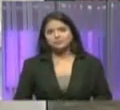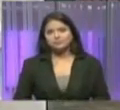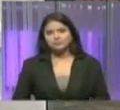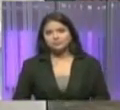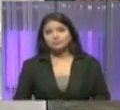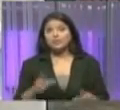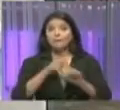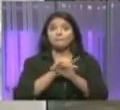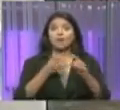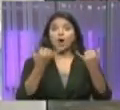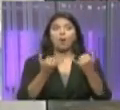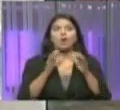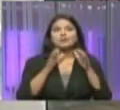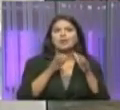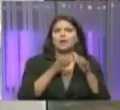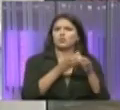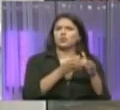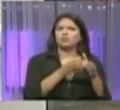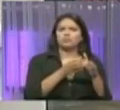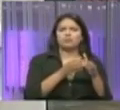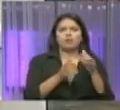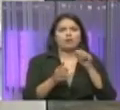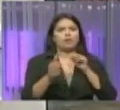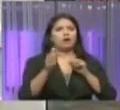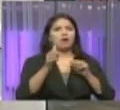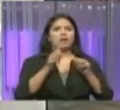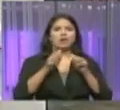Ahora, este grupo se envalentonó, se emborracharon de poder.